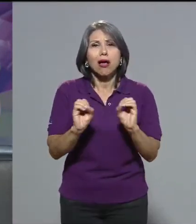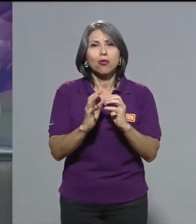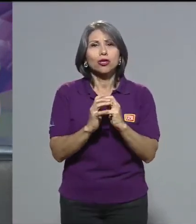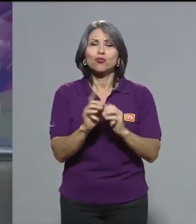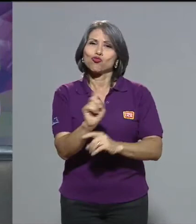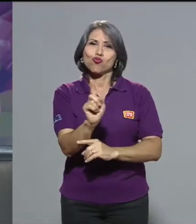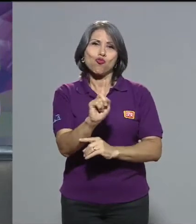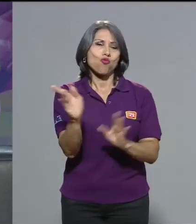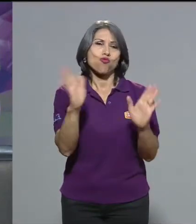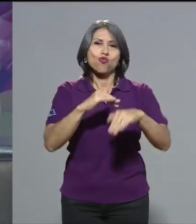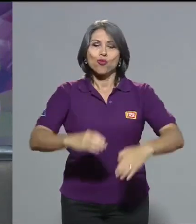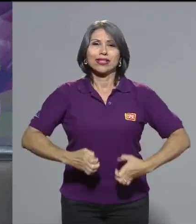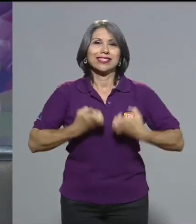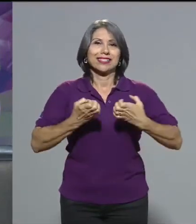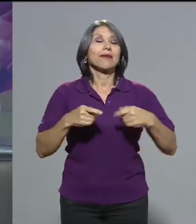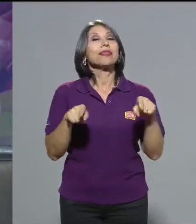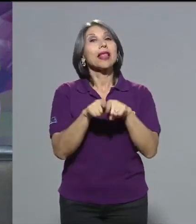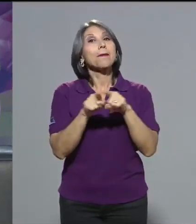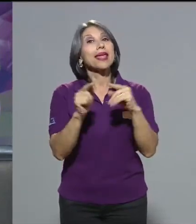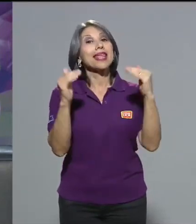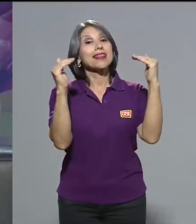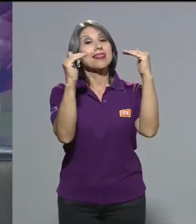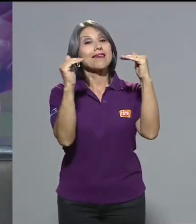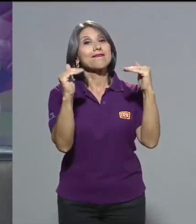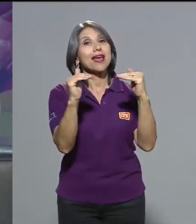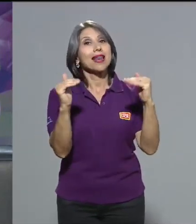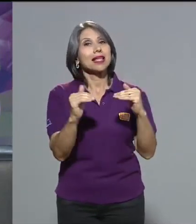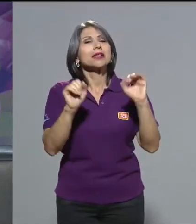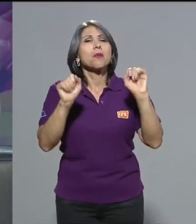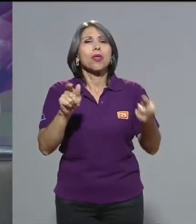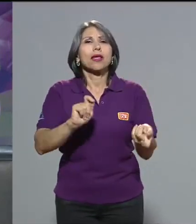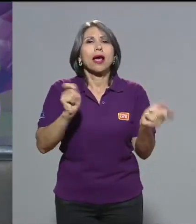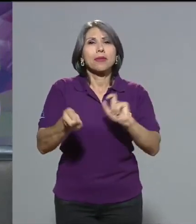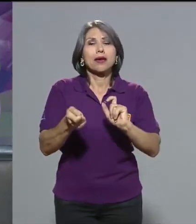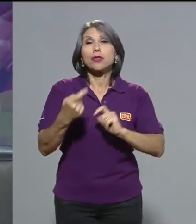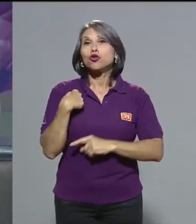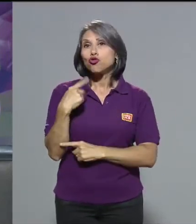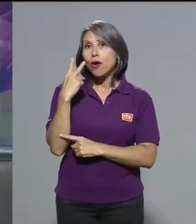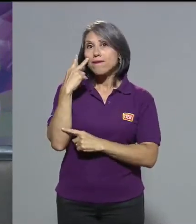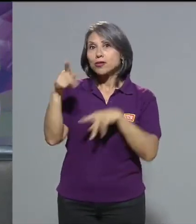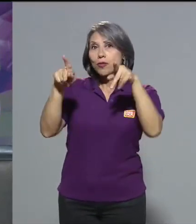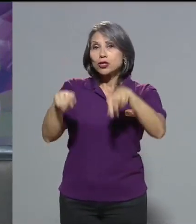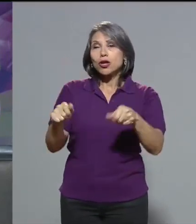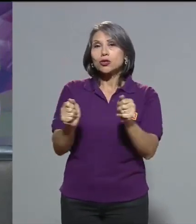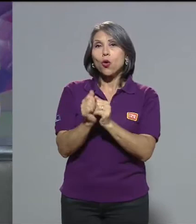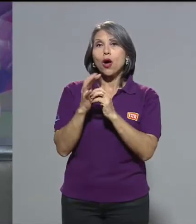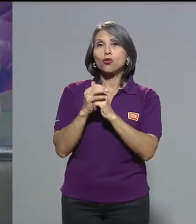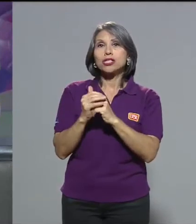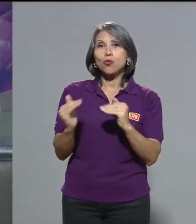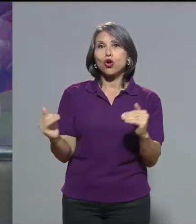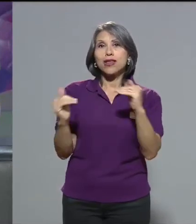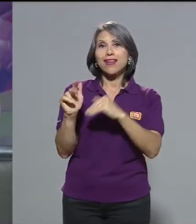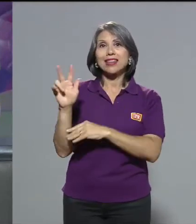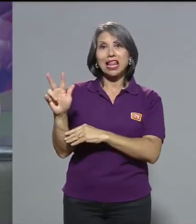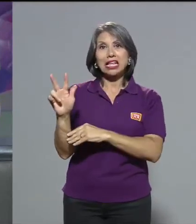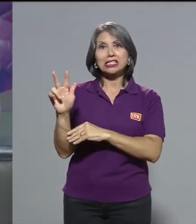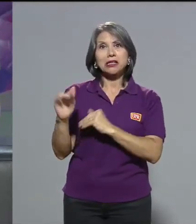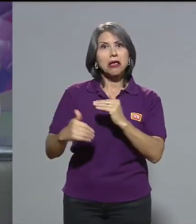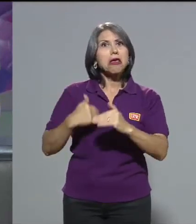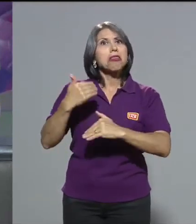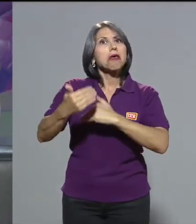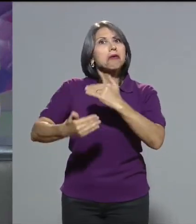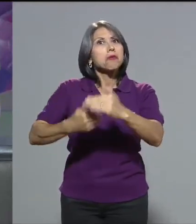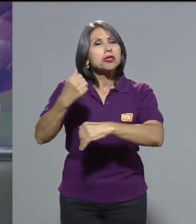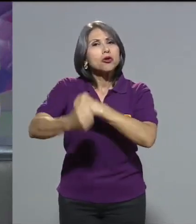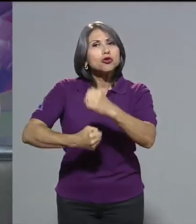variar. Yo he visto niveles de autismo que llegan a nivel 3 y luego a los años lo veo ya en nivel 1. De hecho,